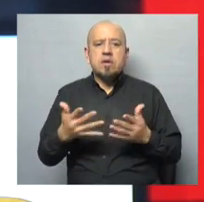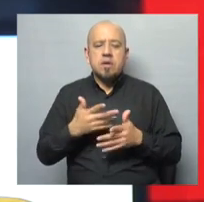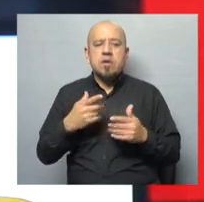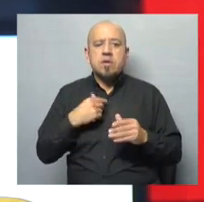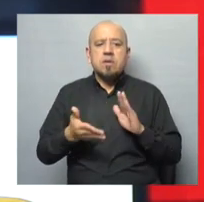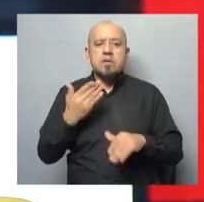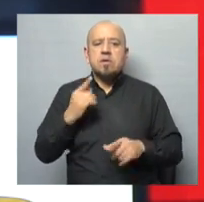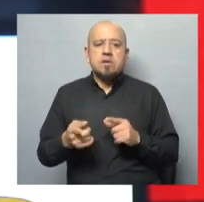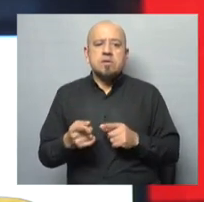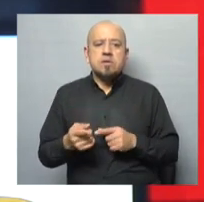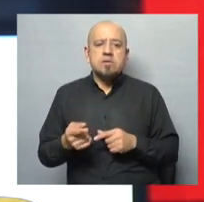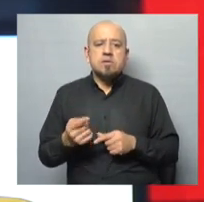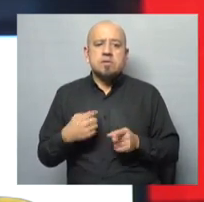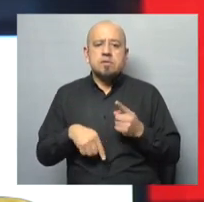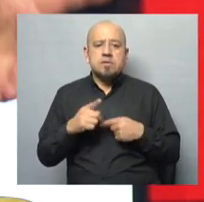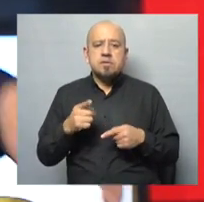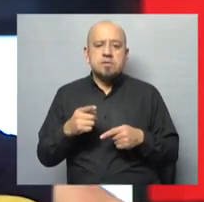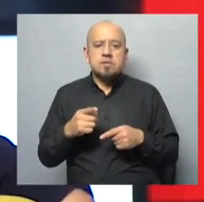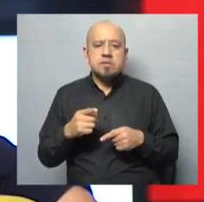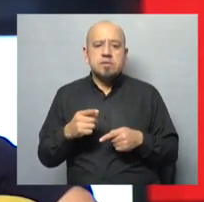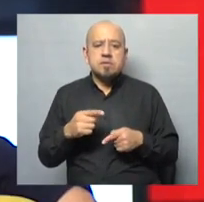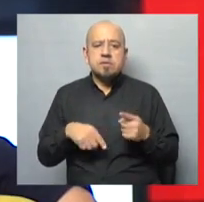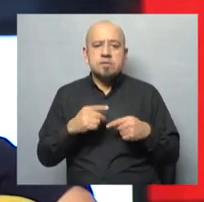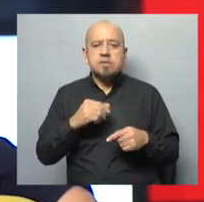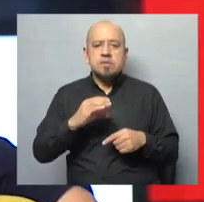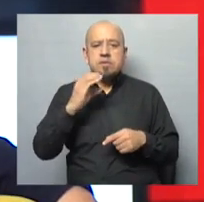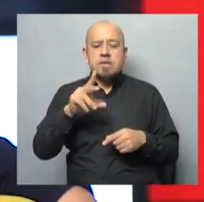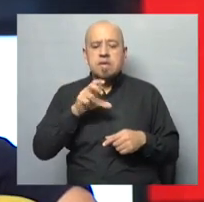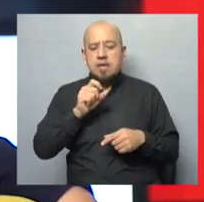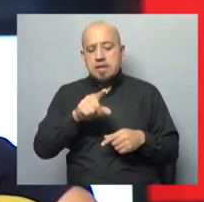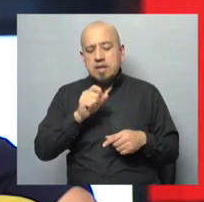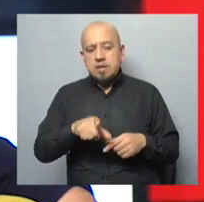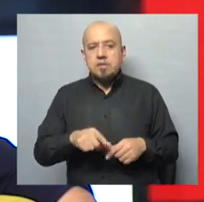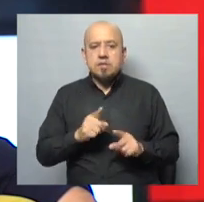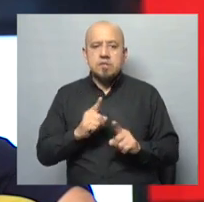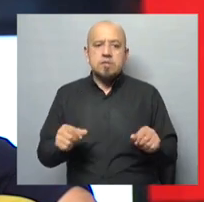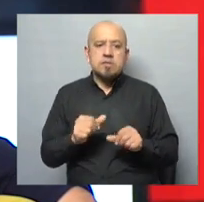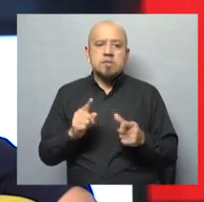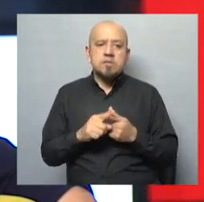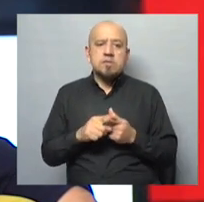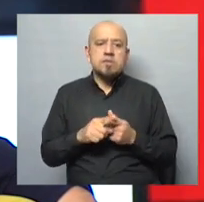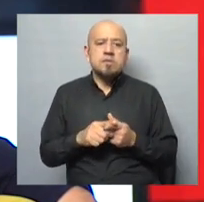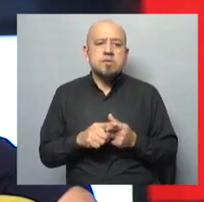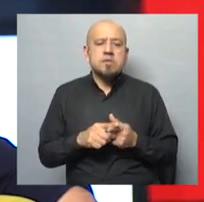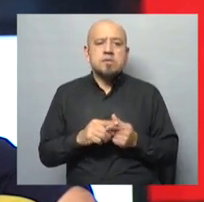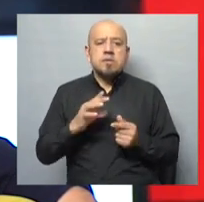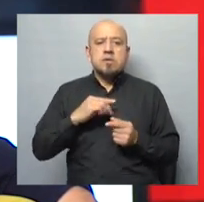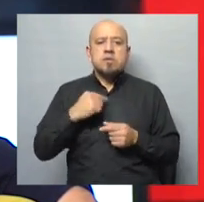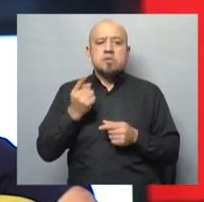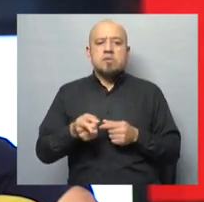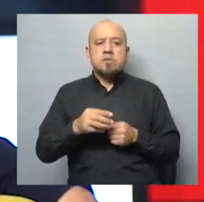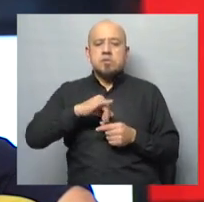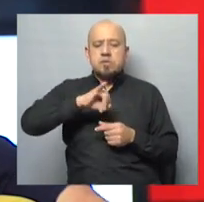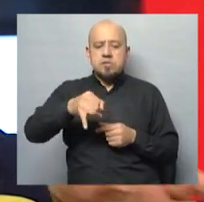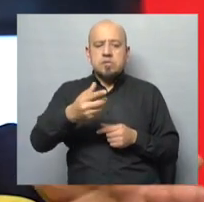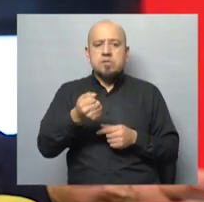pero las críticas serán las de abbondanza que ave creo que había de otro otro crítico llama jaime de